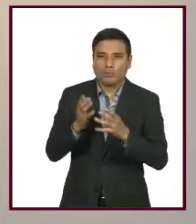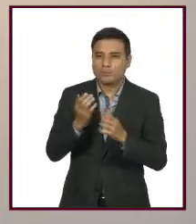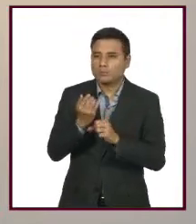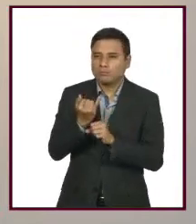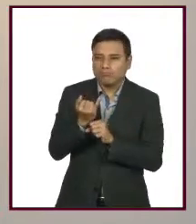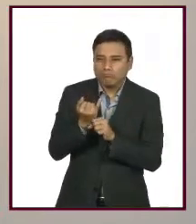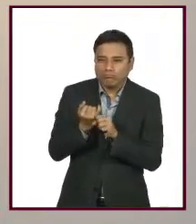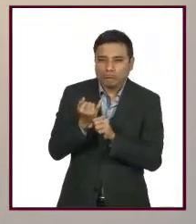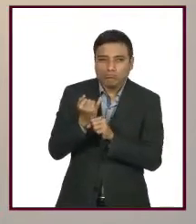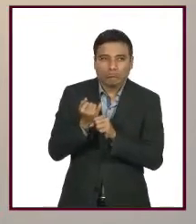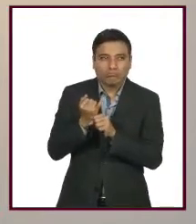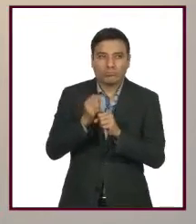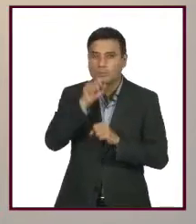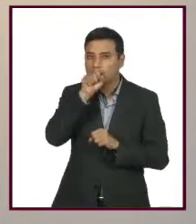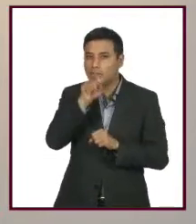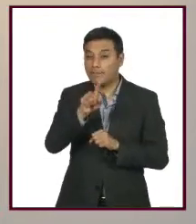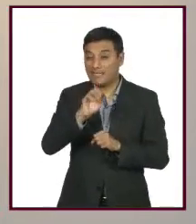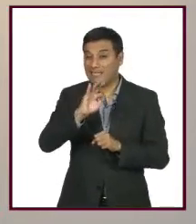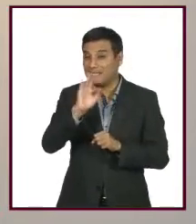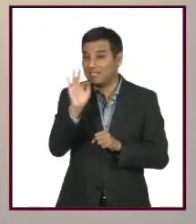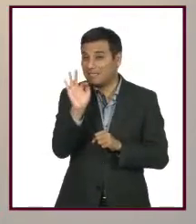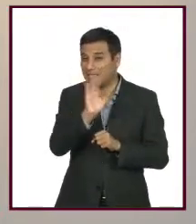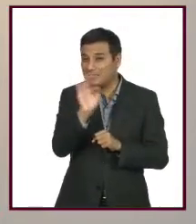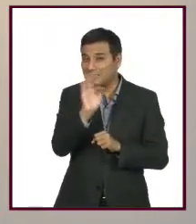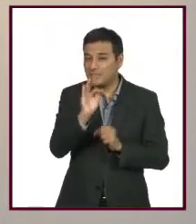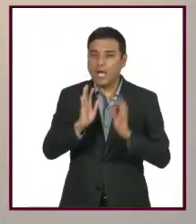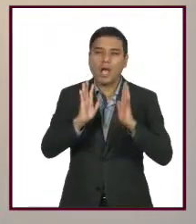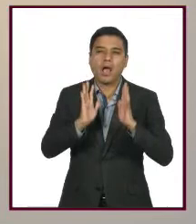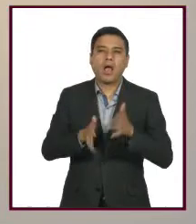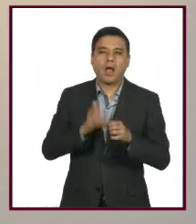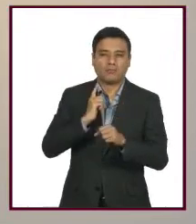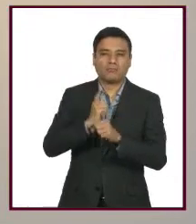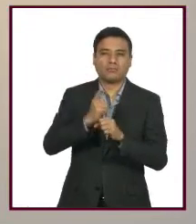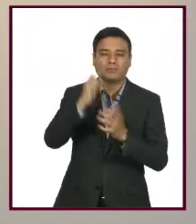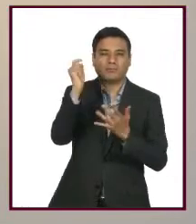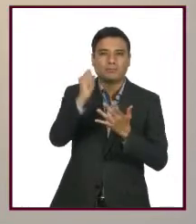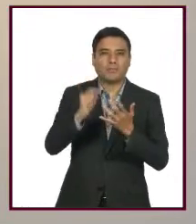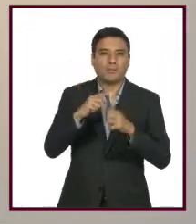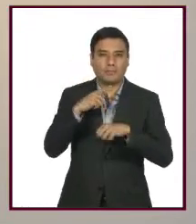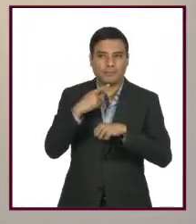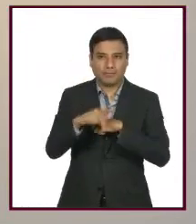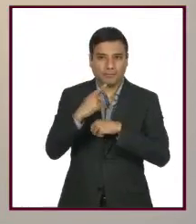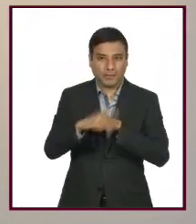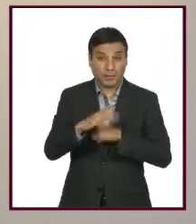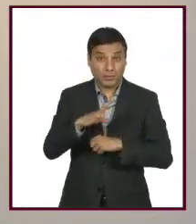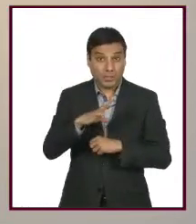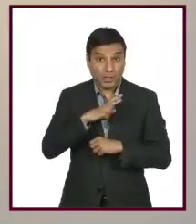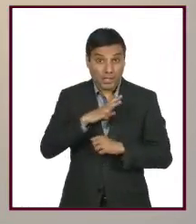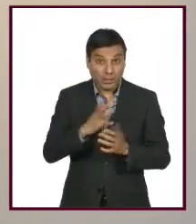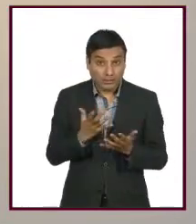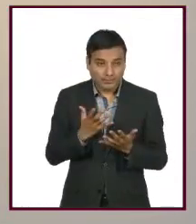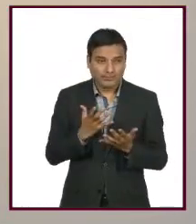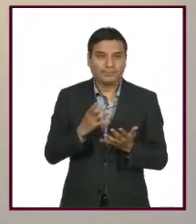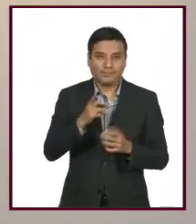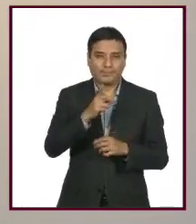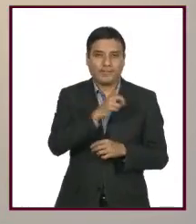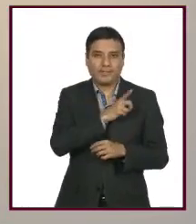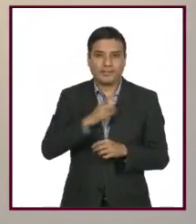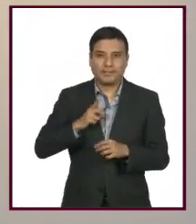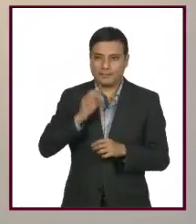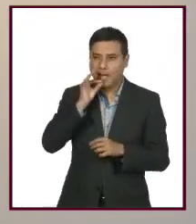pues si se identifican que hay varios factores de riesgo, es importante hacer del conocimiento del o la menor